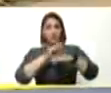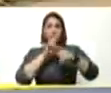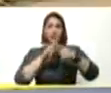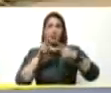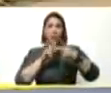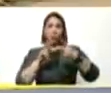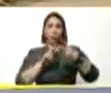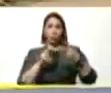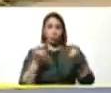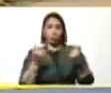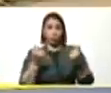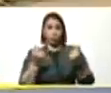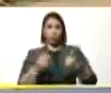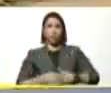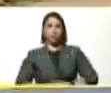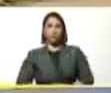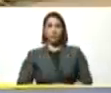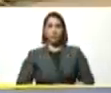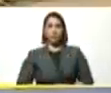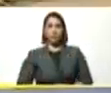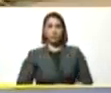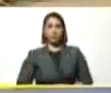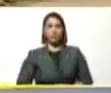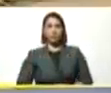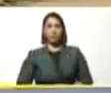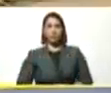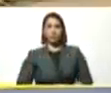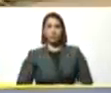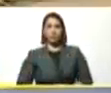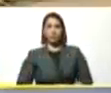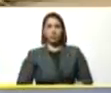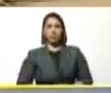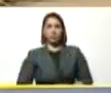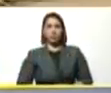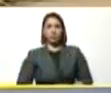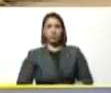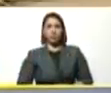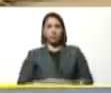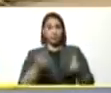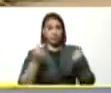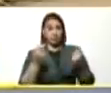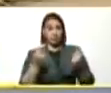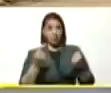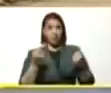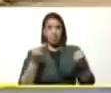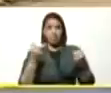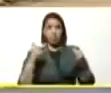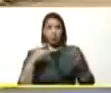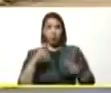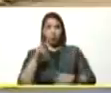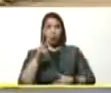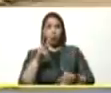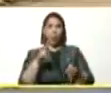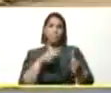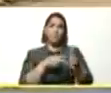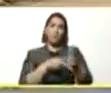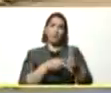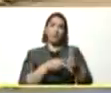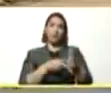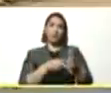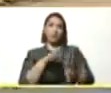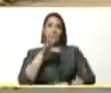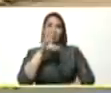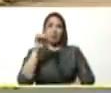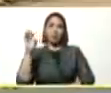recursos por la bicoca de la cantidad de